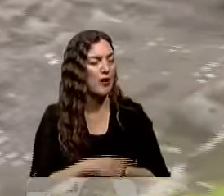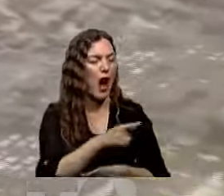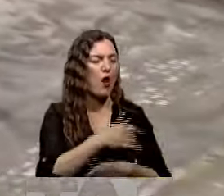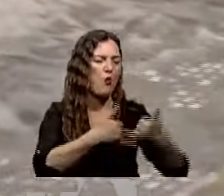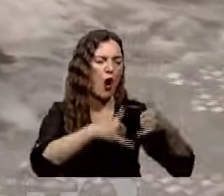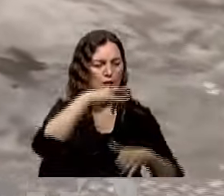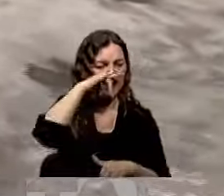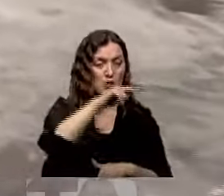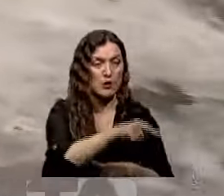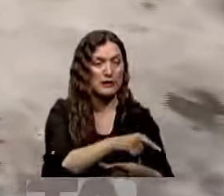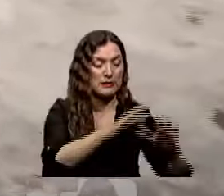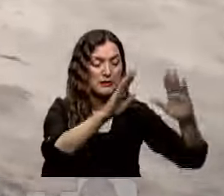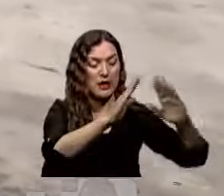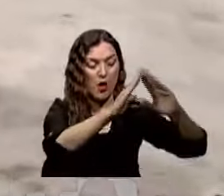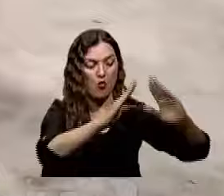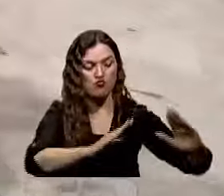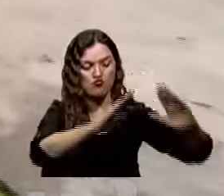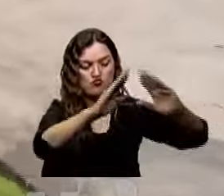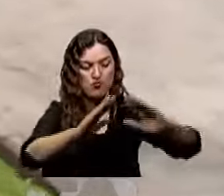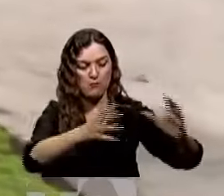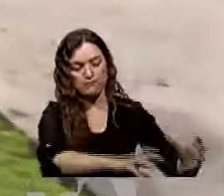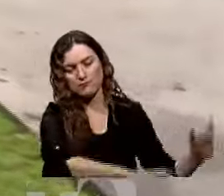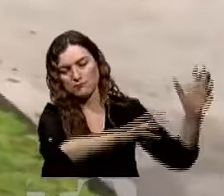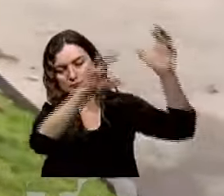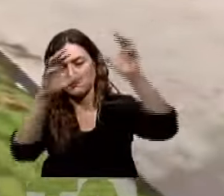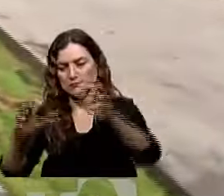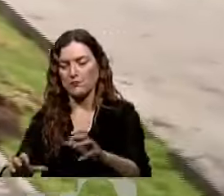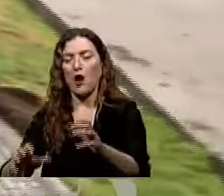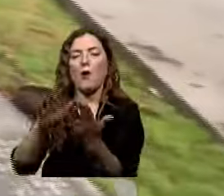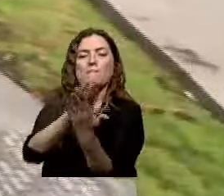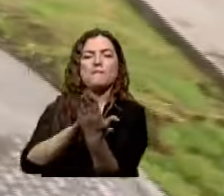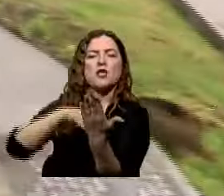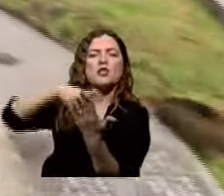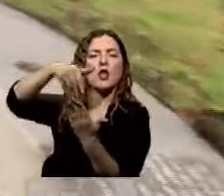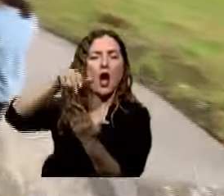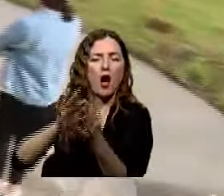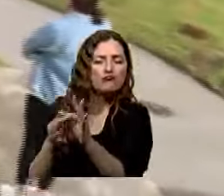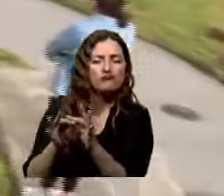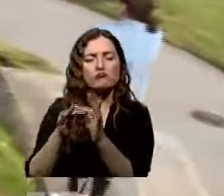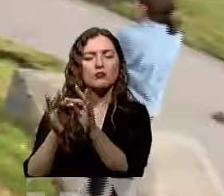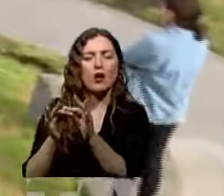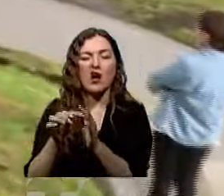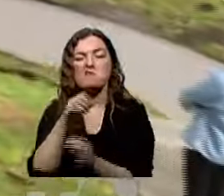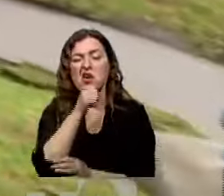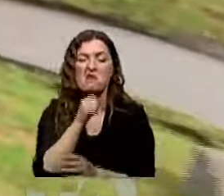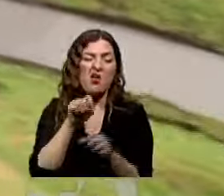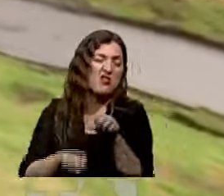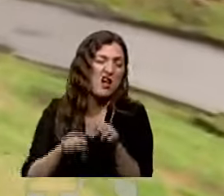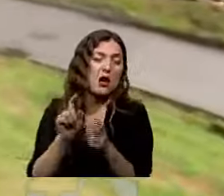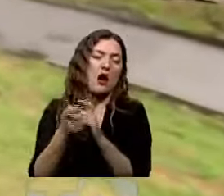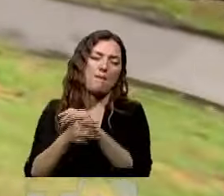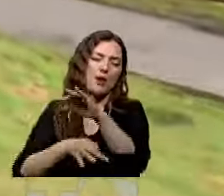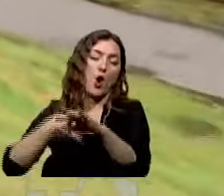existentes vamos a reubicarlos y vamos a darles mantenimiento para justamente, y los que ameriten cambiar, se los